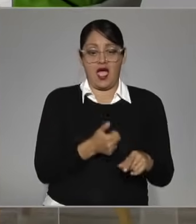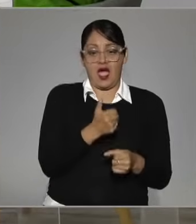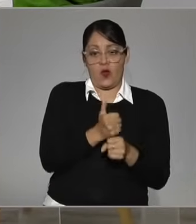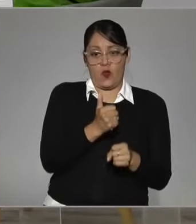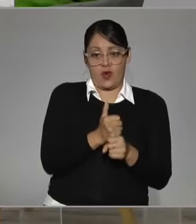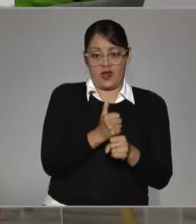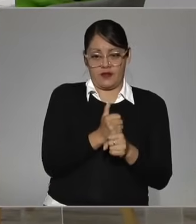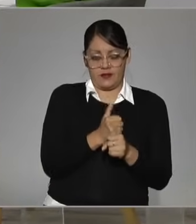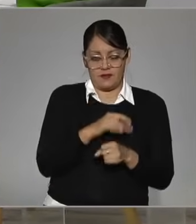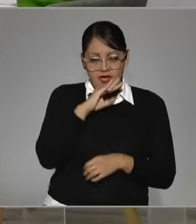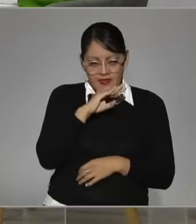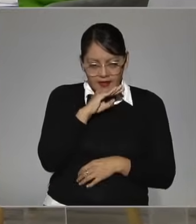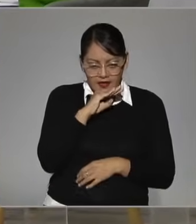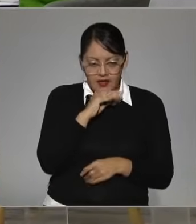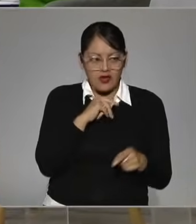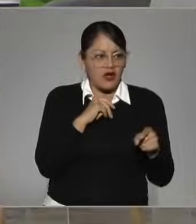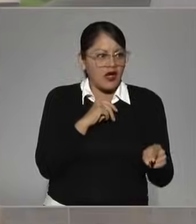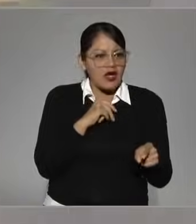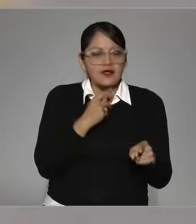casos como abuelo?